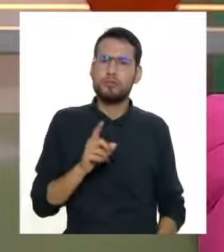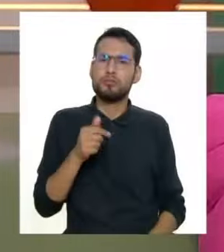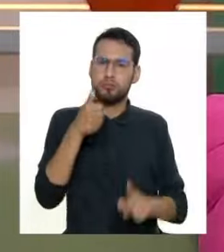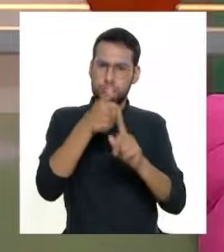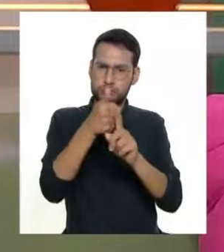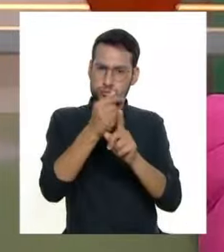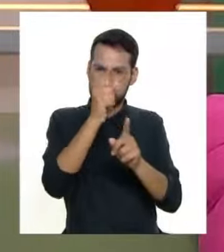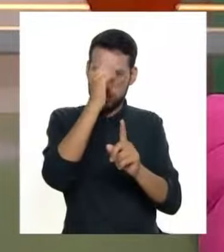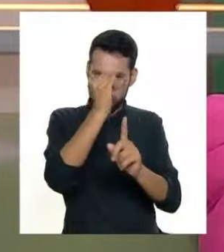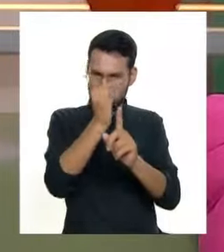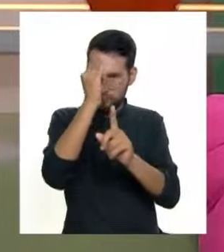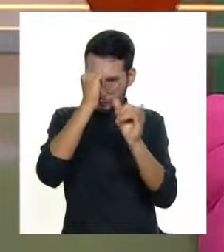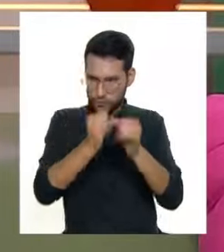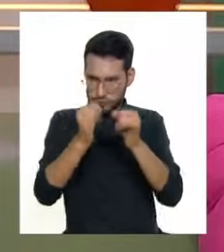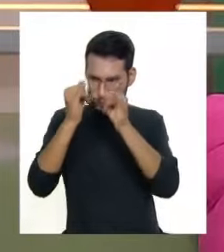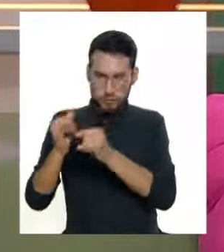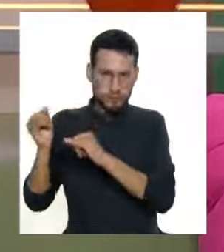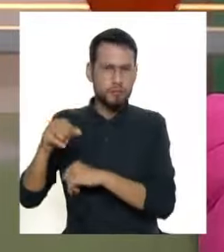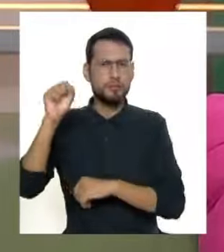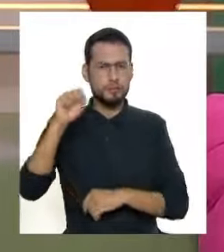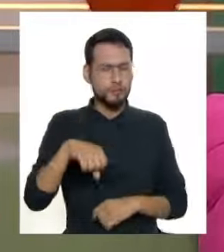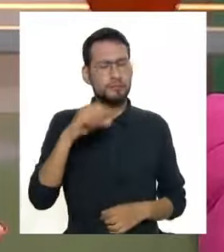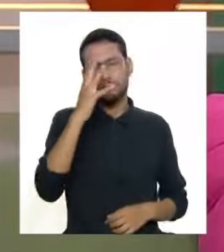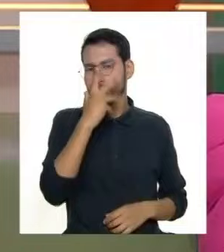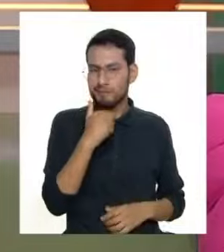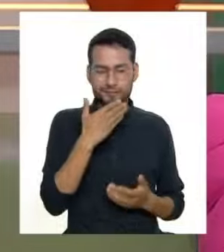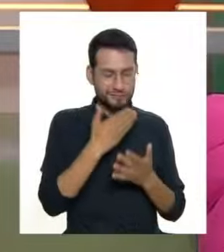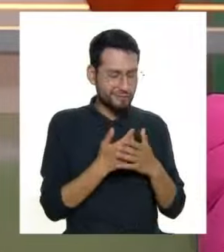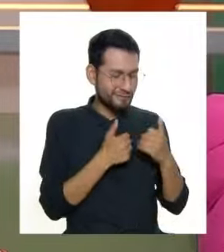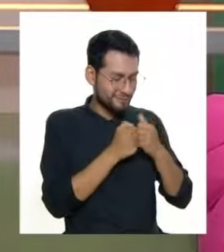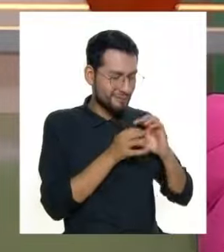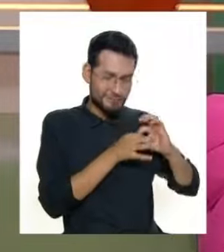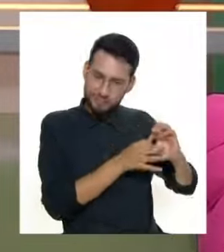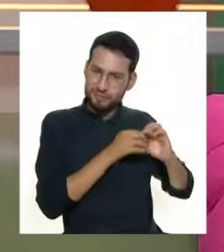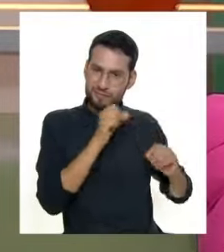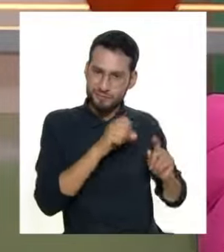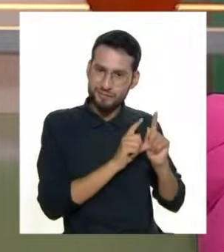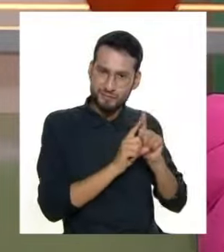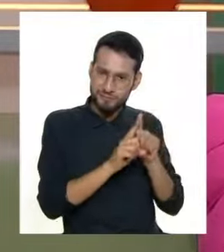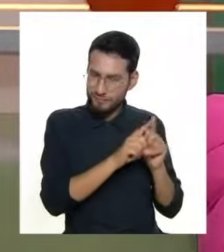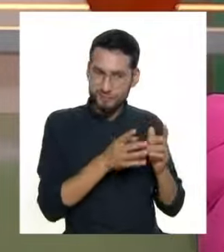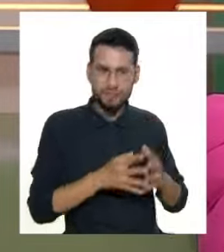autónomos, que si bien es cierto, es lindo, es riquísimo estar en pareja, claro. Y más aún,